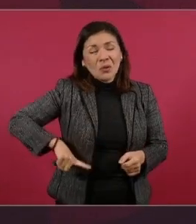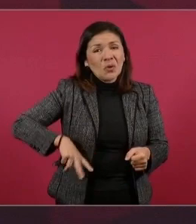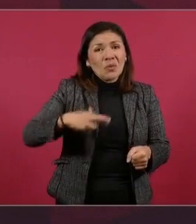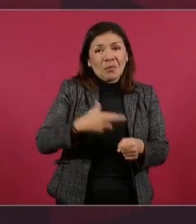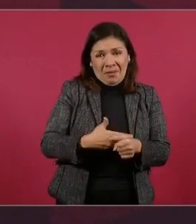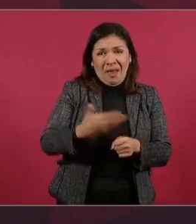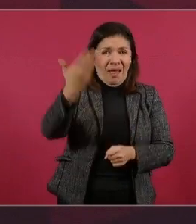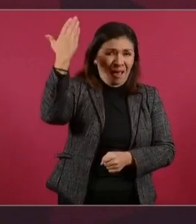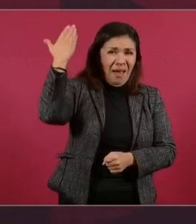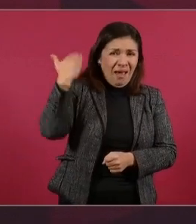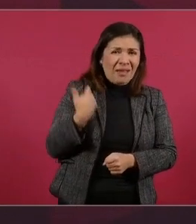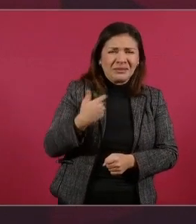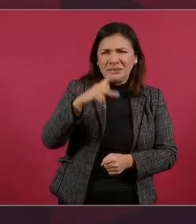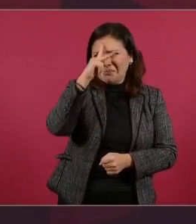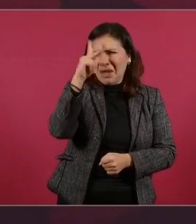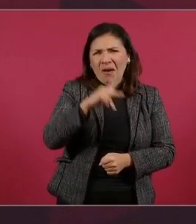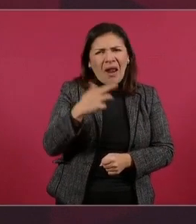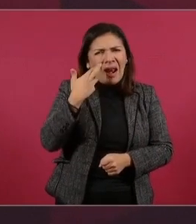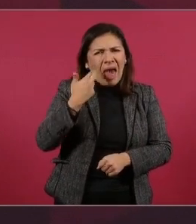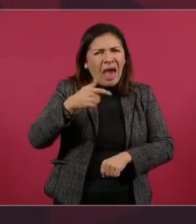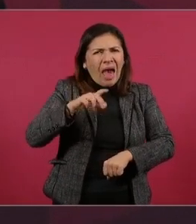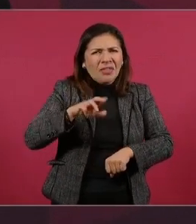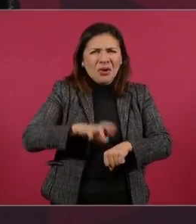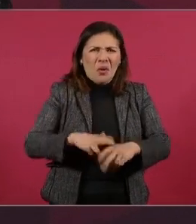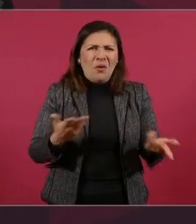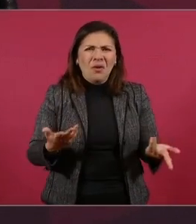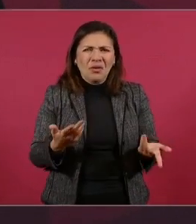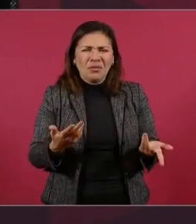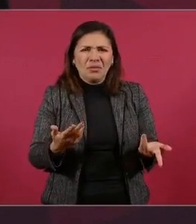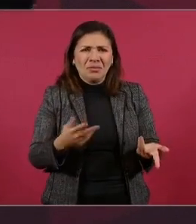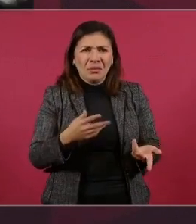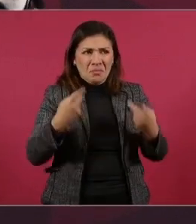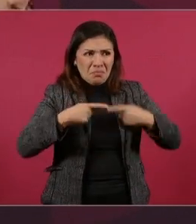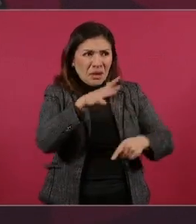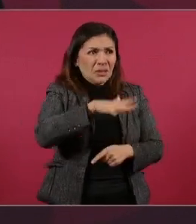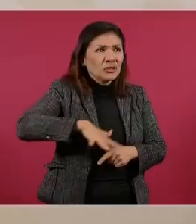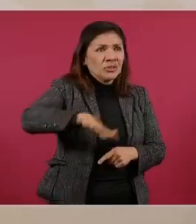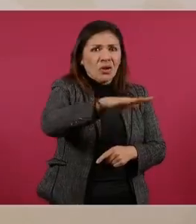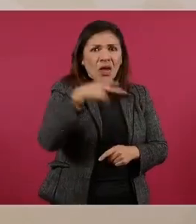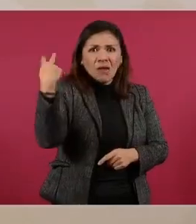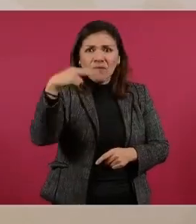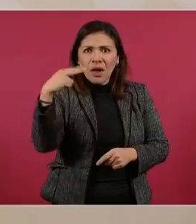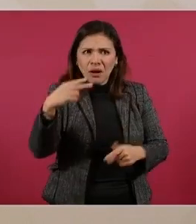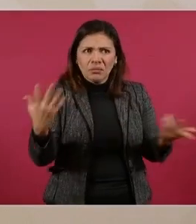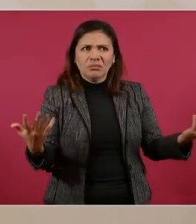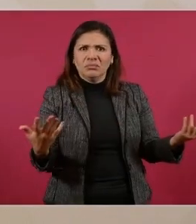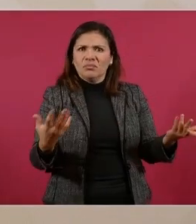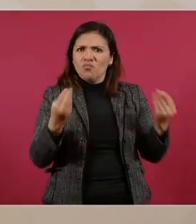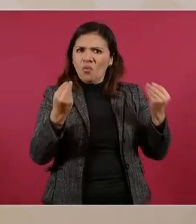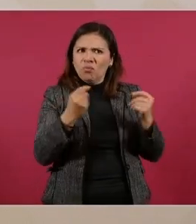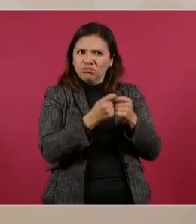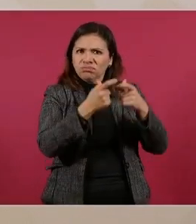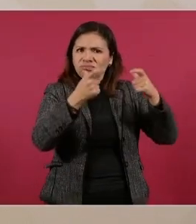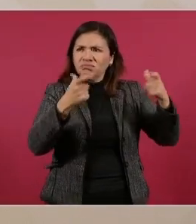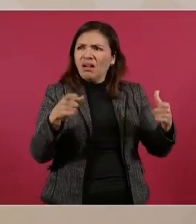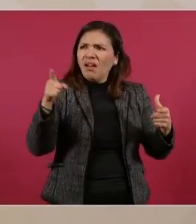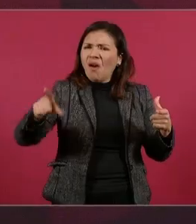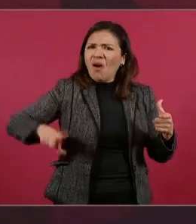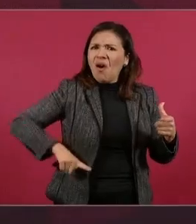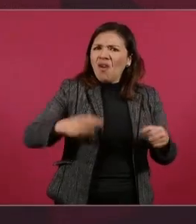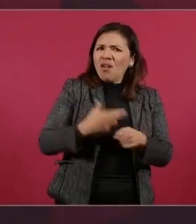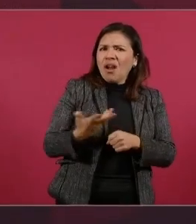ladrones sí mucho pueblo El de Veracruz para tancos